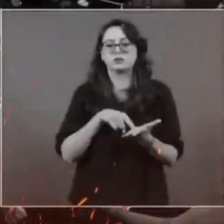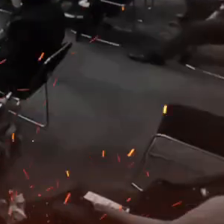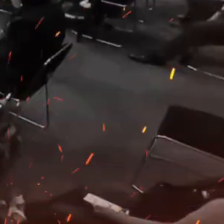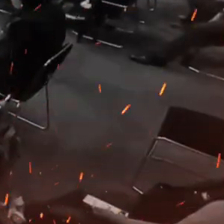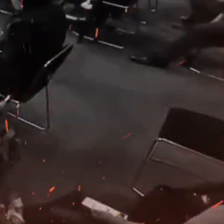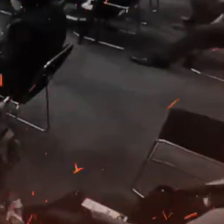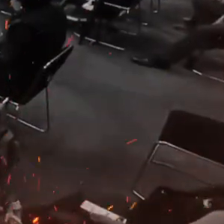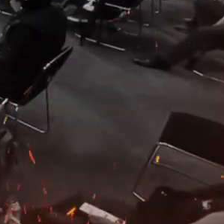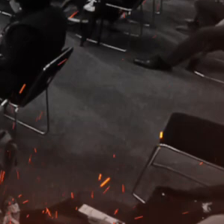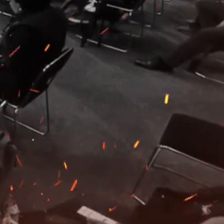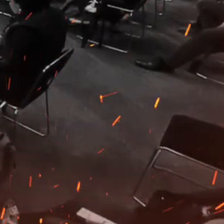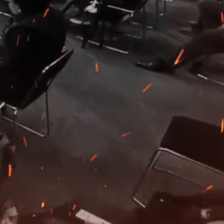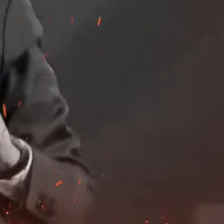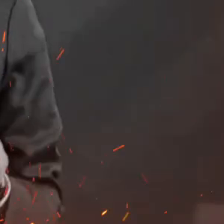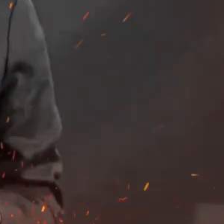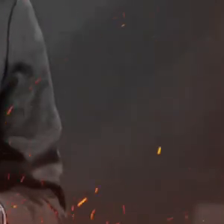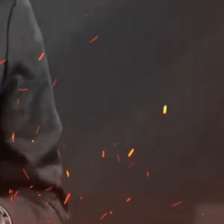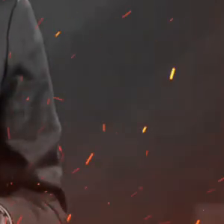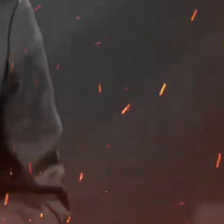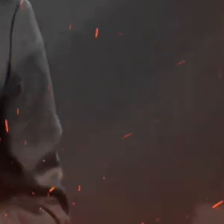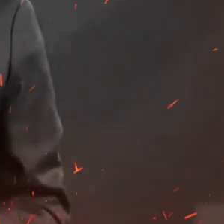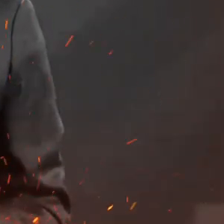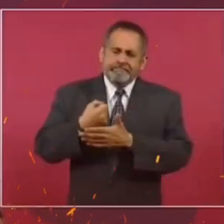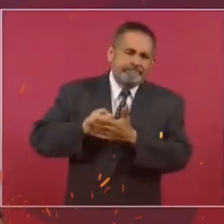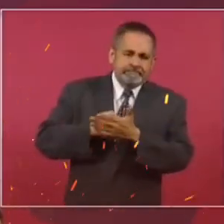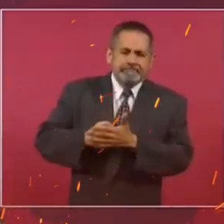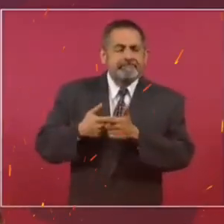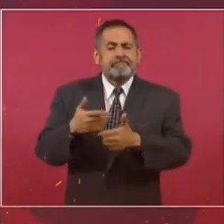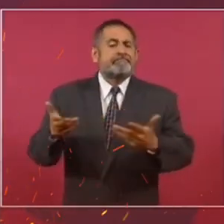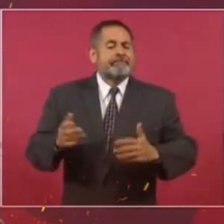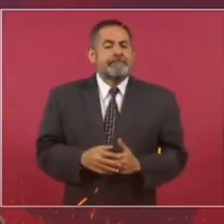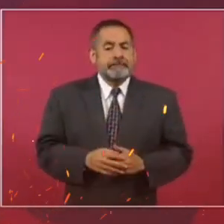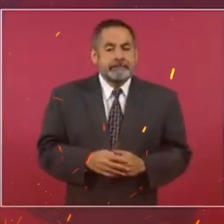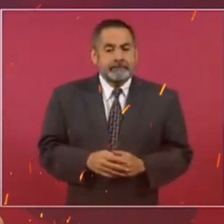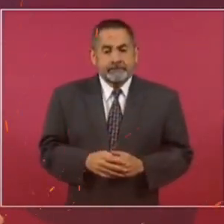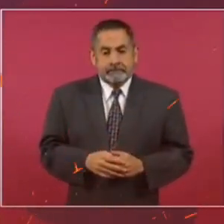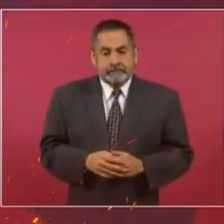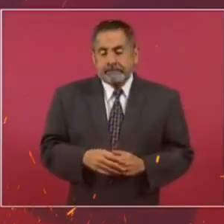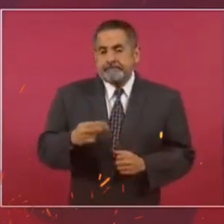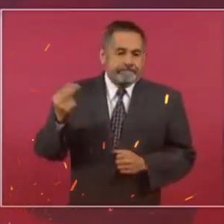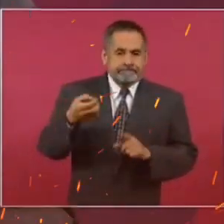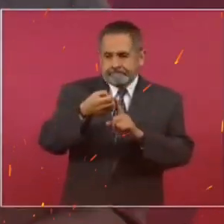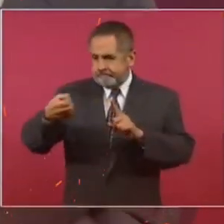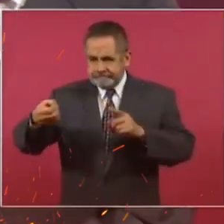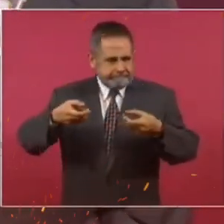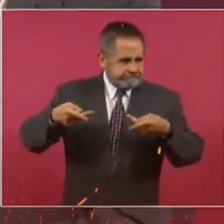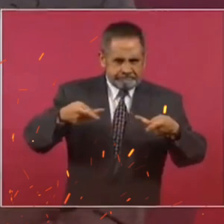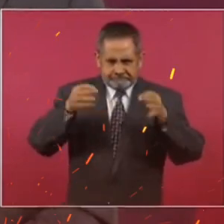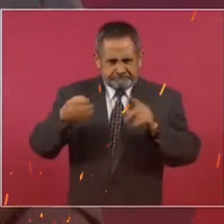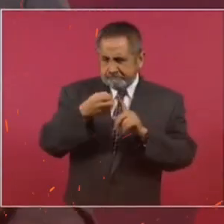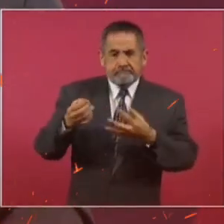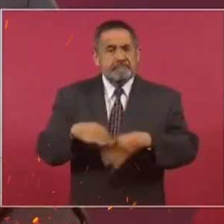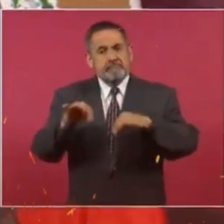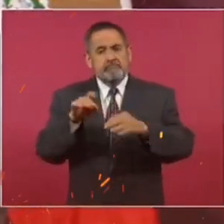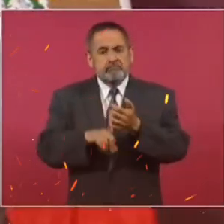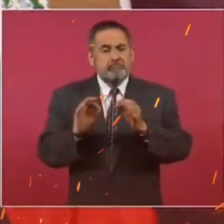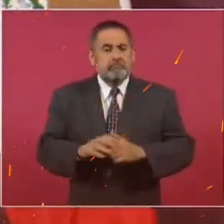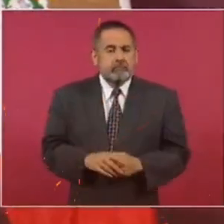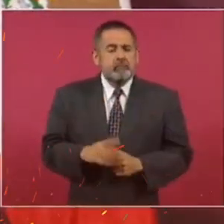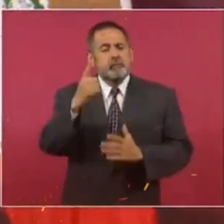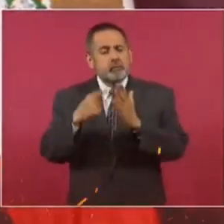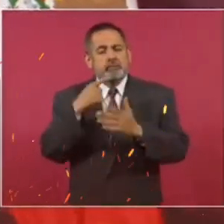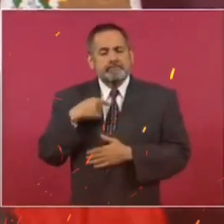poema, un fragmento de un poema de Pellicer sobre Simón Bolívar. Entonces, la organización es importante. Una vez